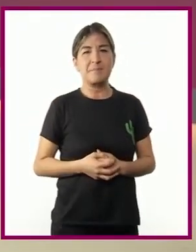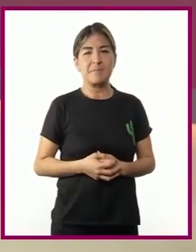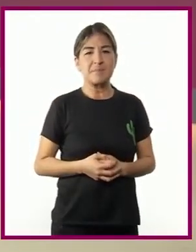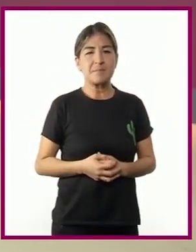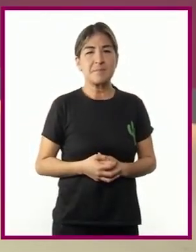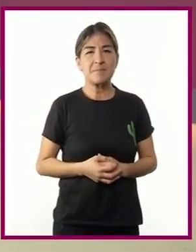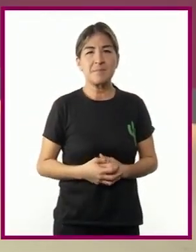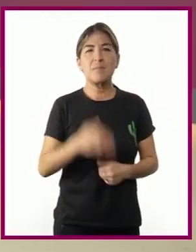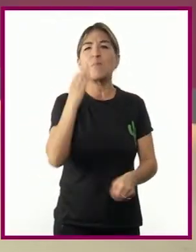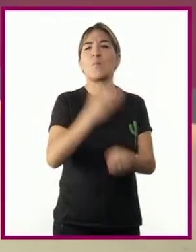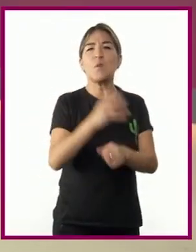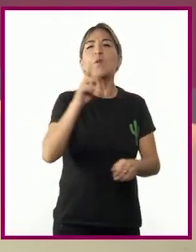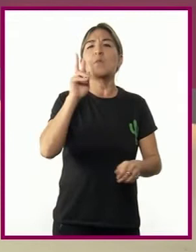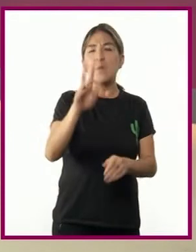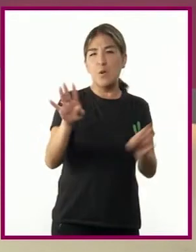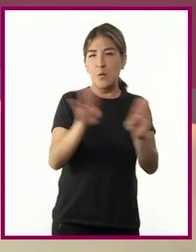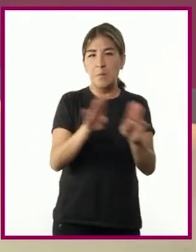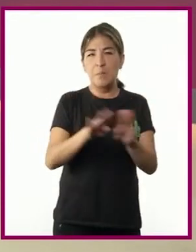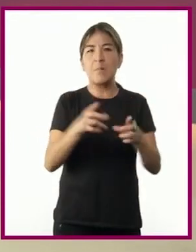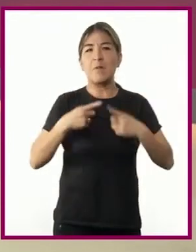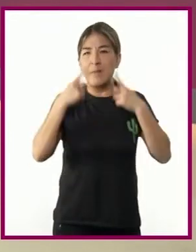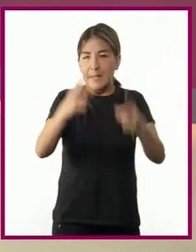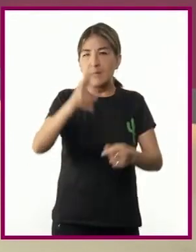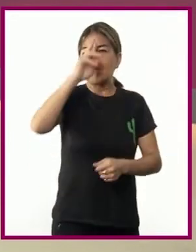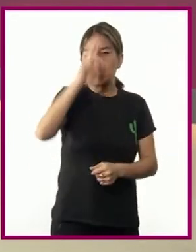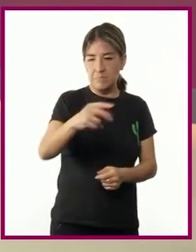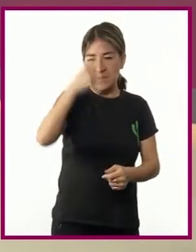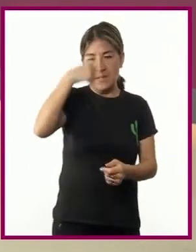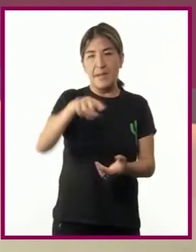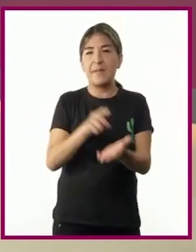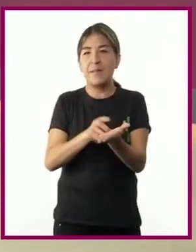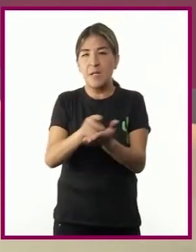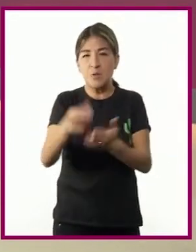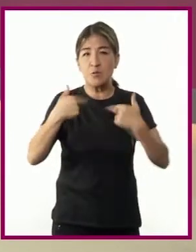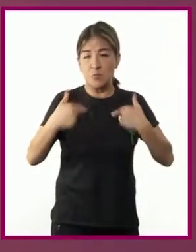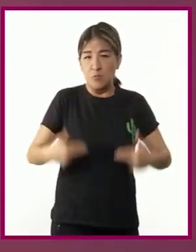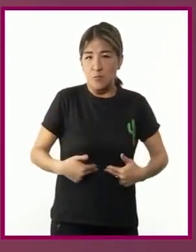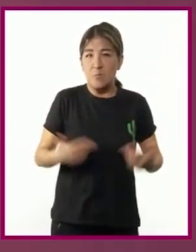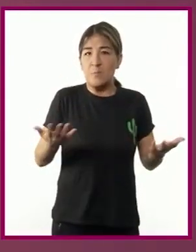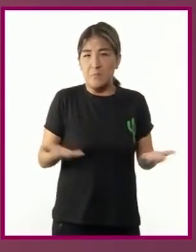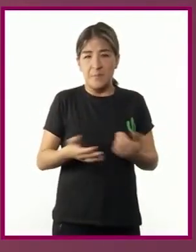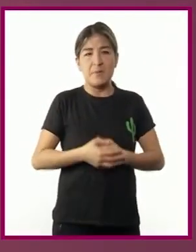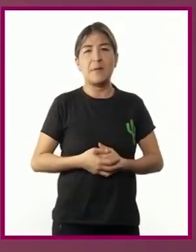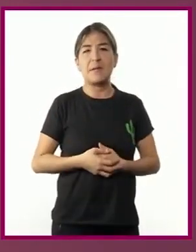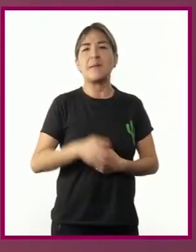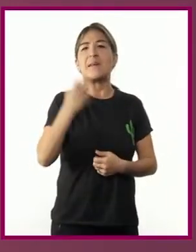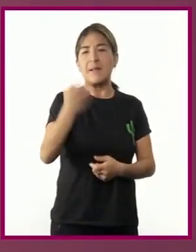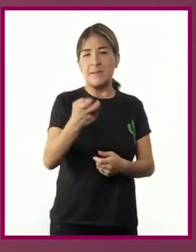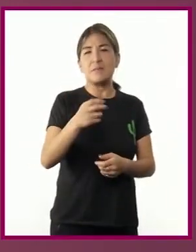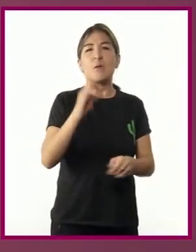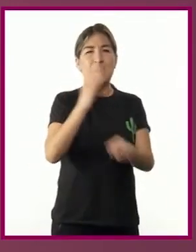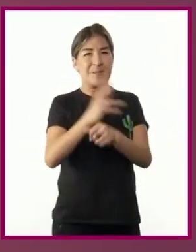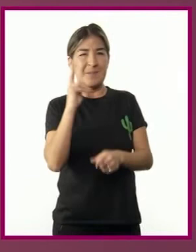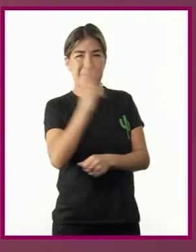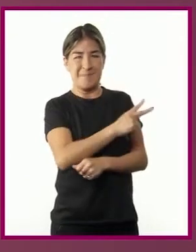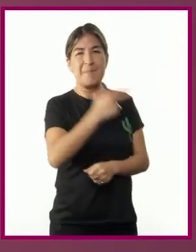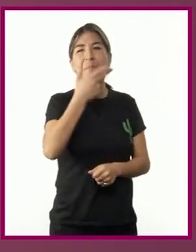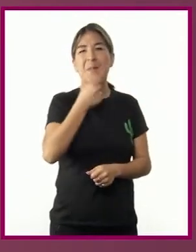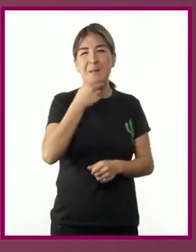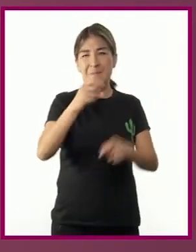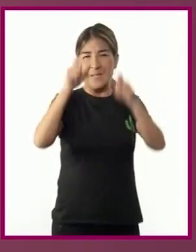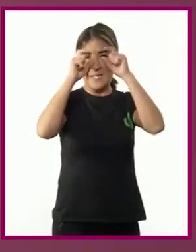¿Coinciden en que se puede promover el respeto a los derechos humanos mediante la no violencia? Como constataron, Gandhi se